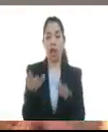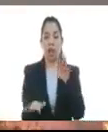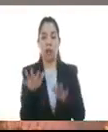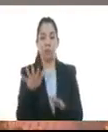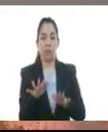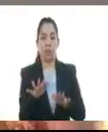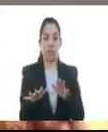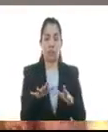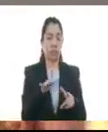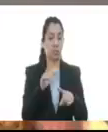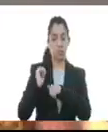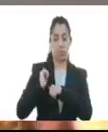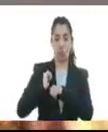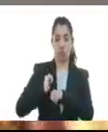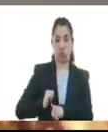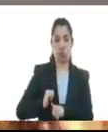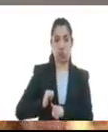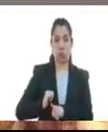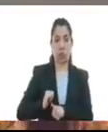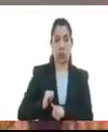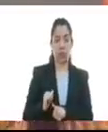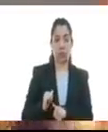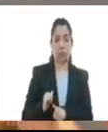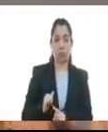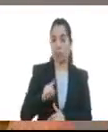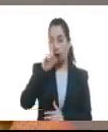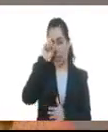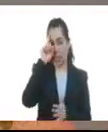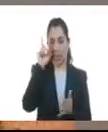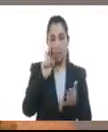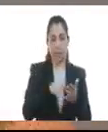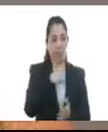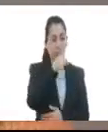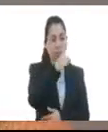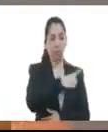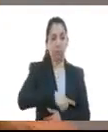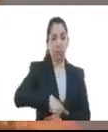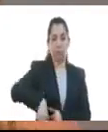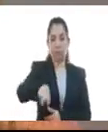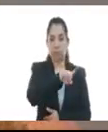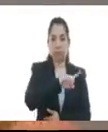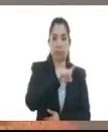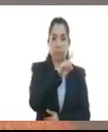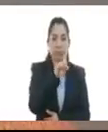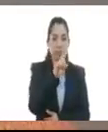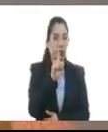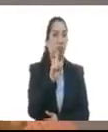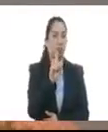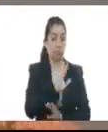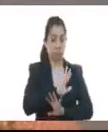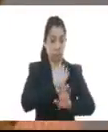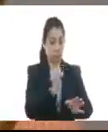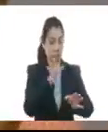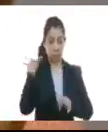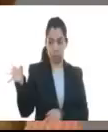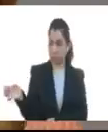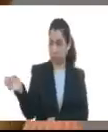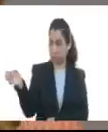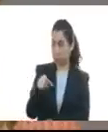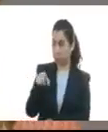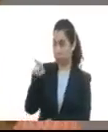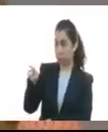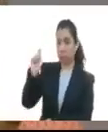autoridades muchas veces creen que cumplieron con la víctima presentando al responsable y presentando y